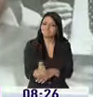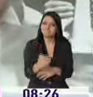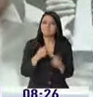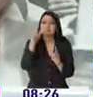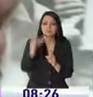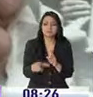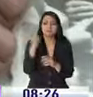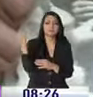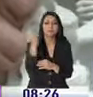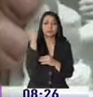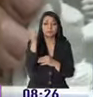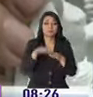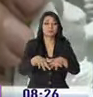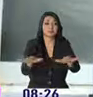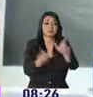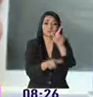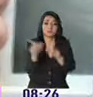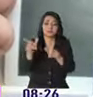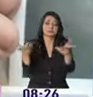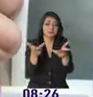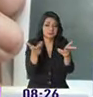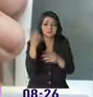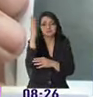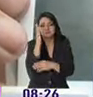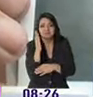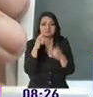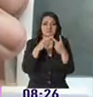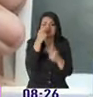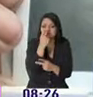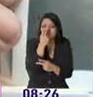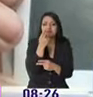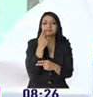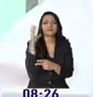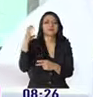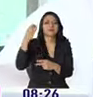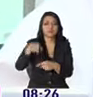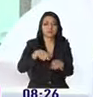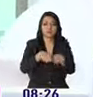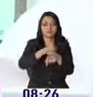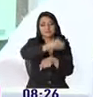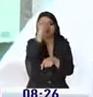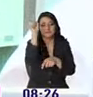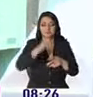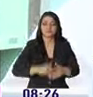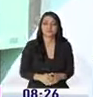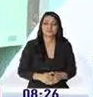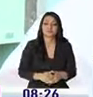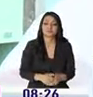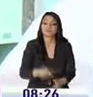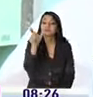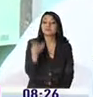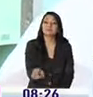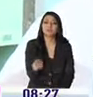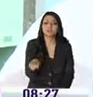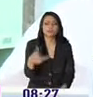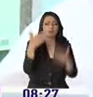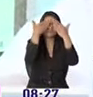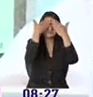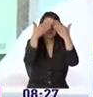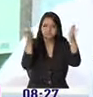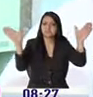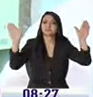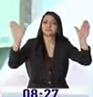a miles de personas a través de concursos radiales. Él era una persona bastante amplia, bastante